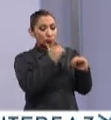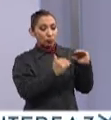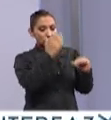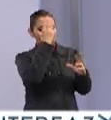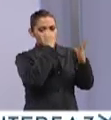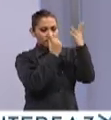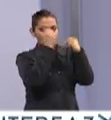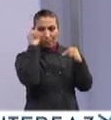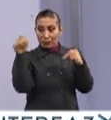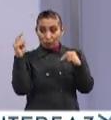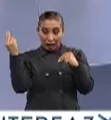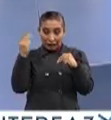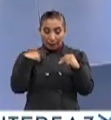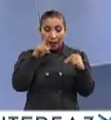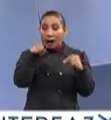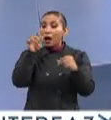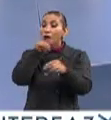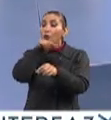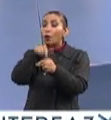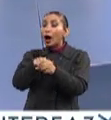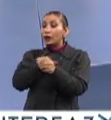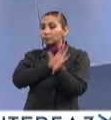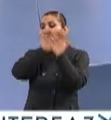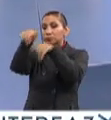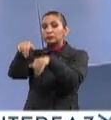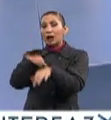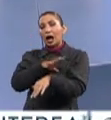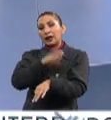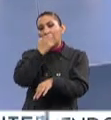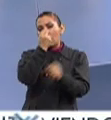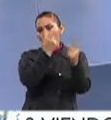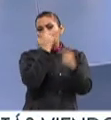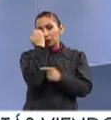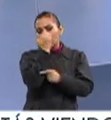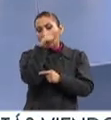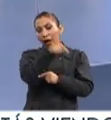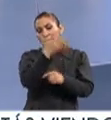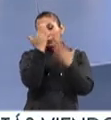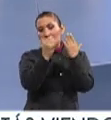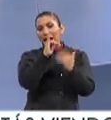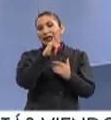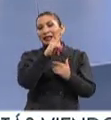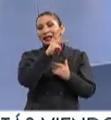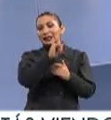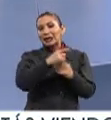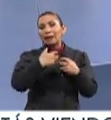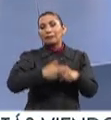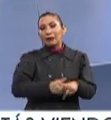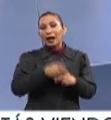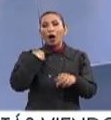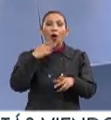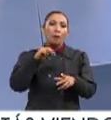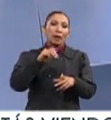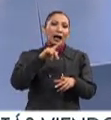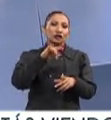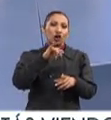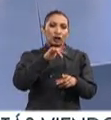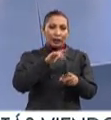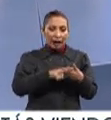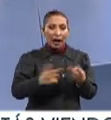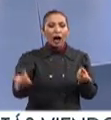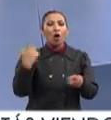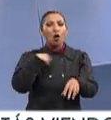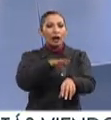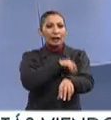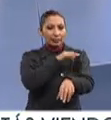llenen, digamos, los espacios, ¿no?, que se necesitan. Tenemos que hay facultades en las cuales se estudia ingeniería mecánica, eléctrica, electrónica, mecatrónica,